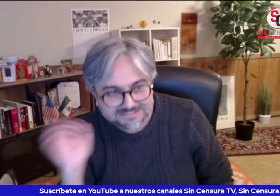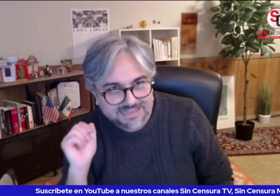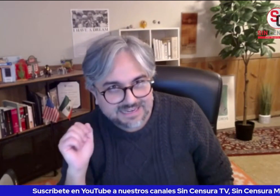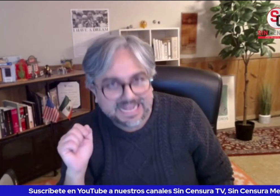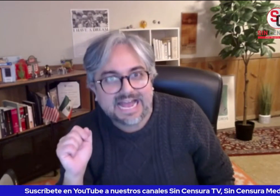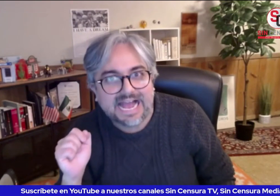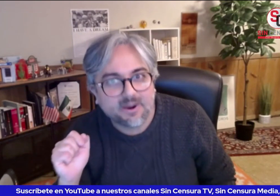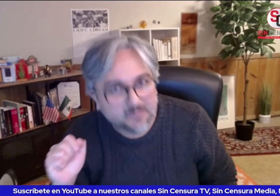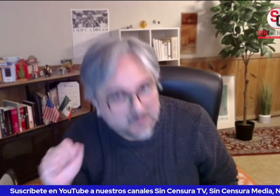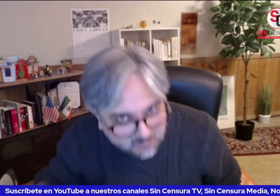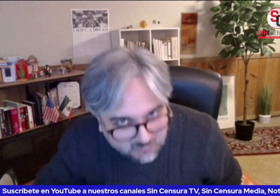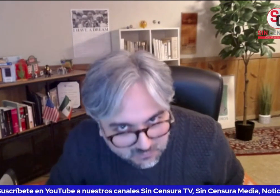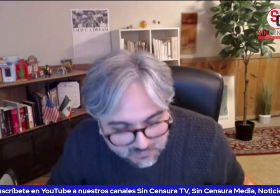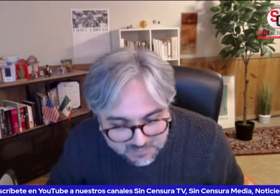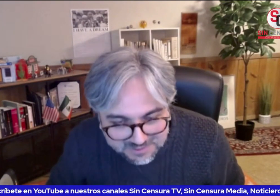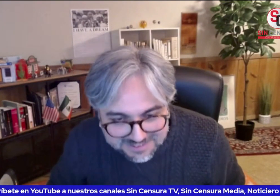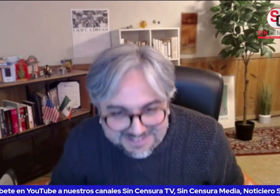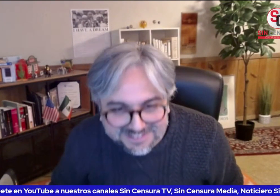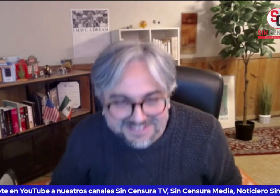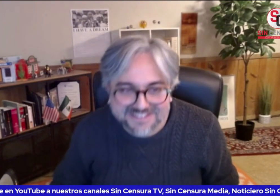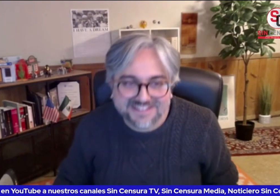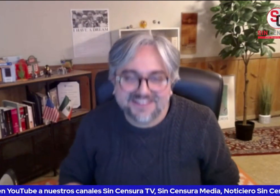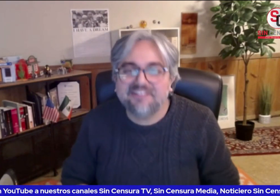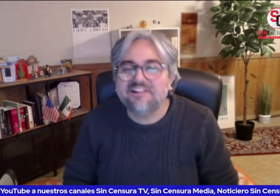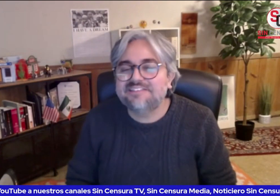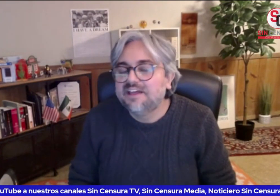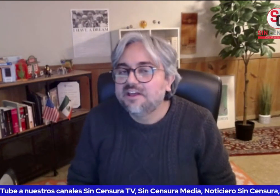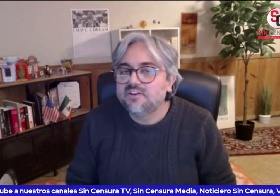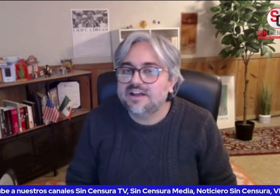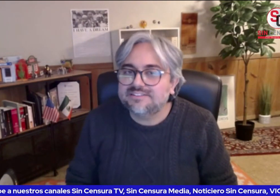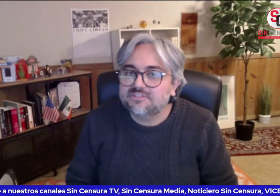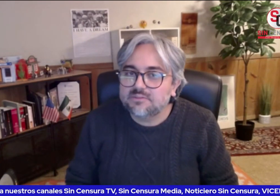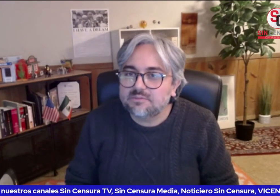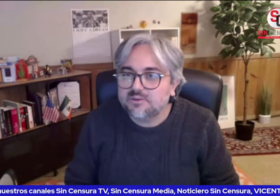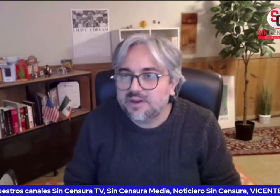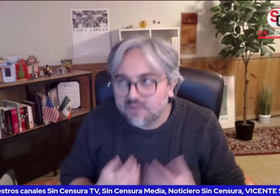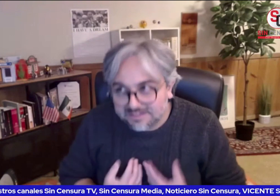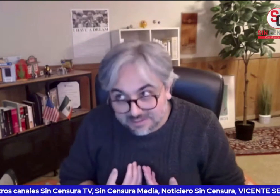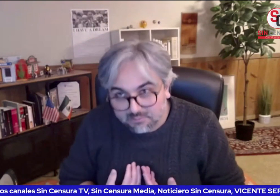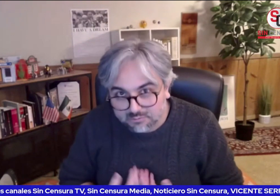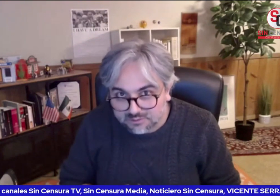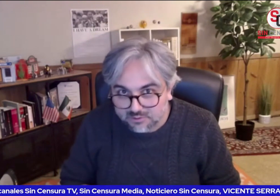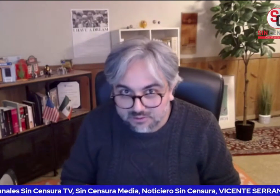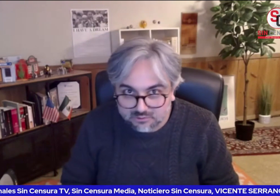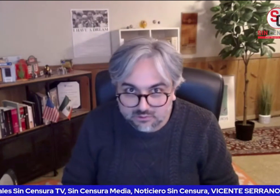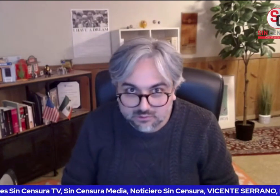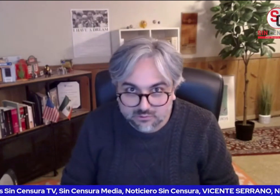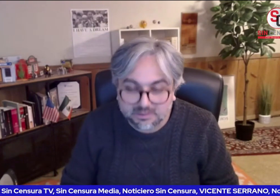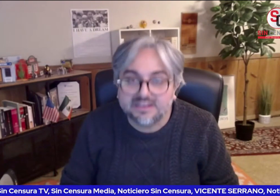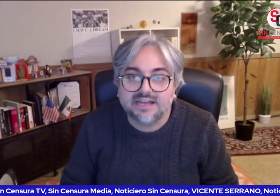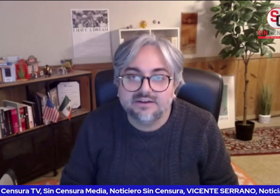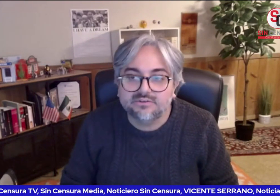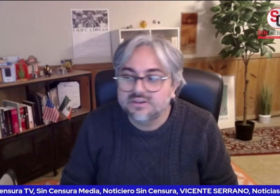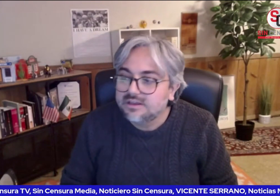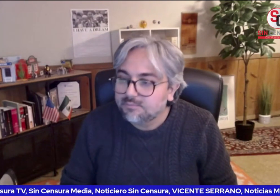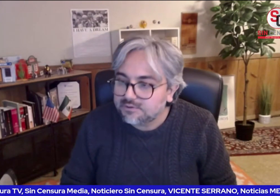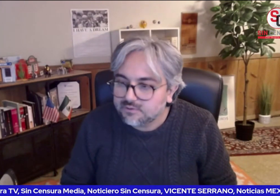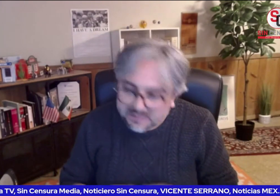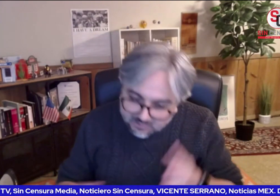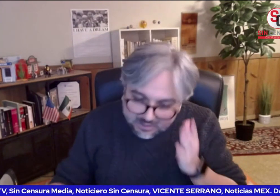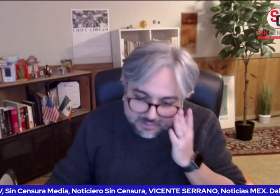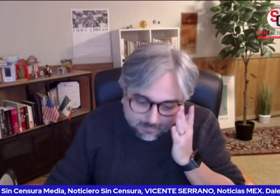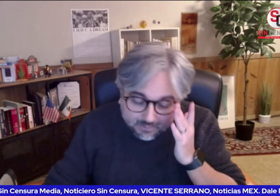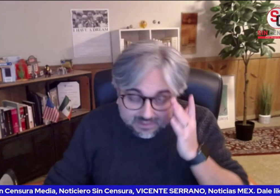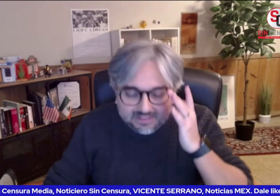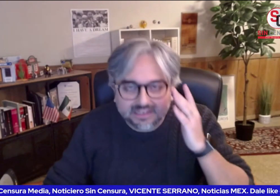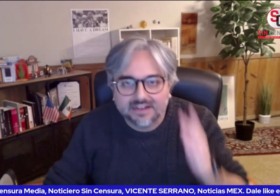¿Ya están a Augusto? Le decía, no cante usted victoria, no cantemos victoria nosotros los mexicanos, puesto